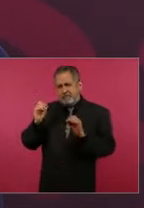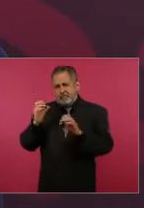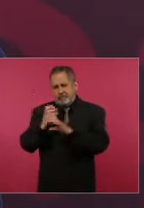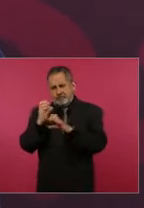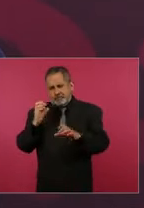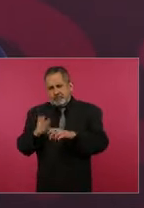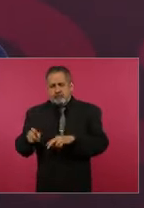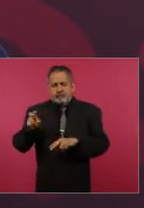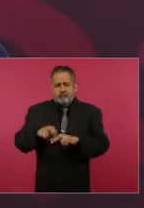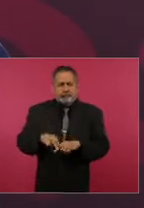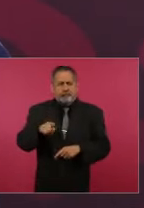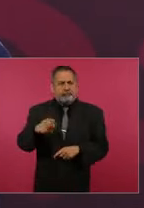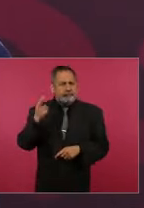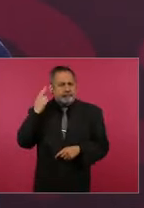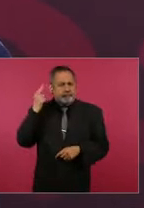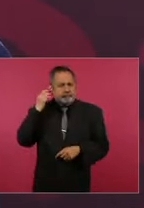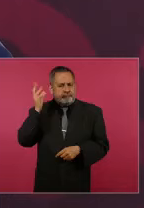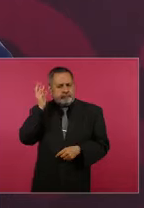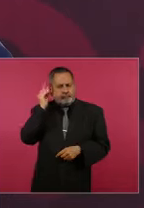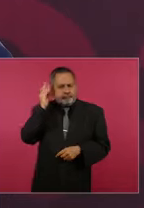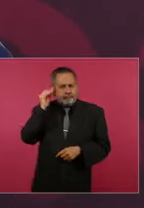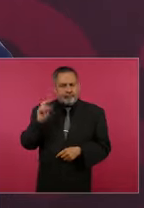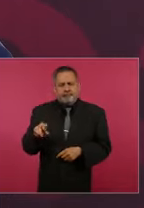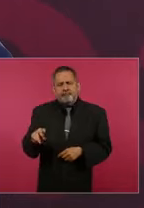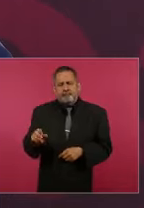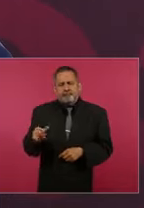y ahí va el radio.